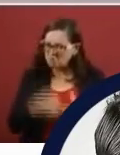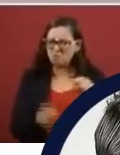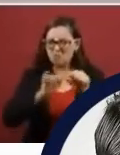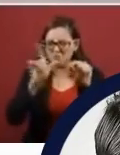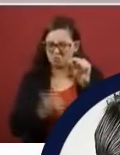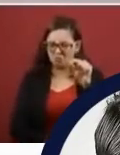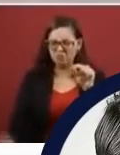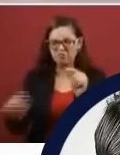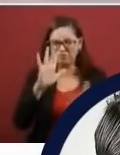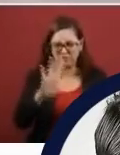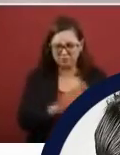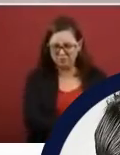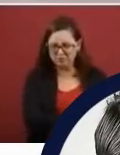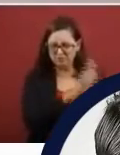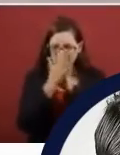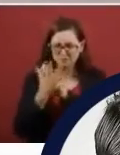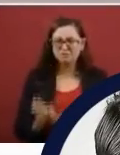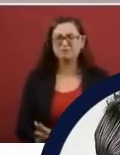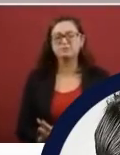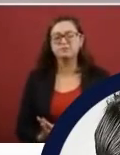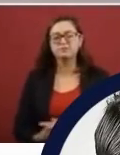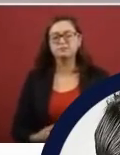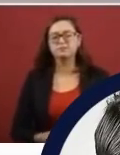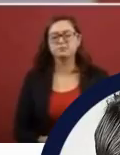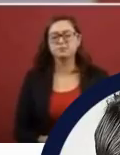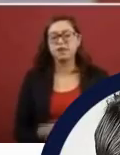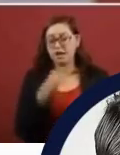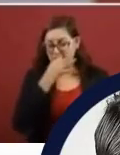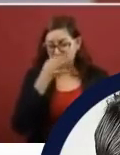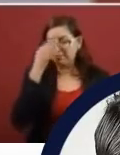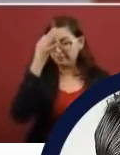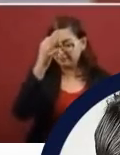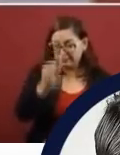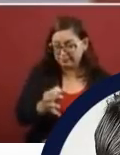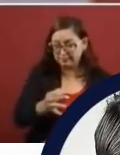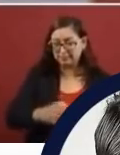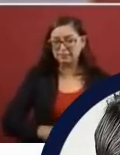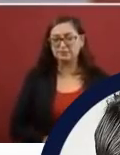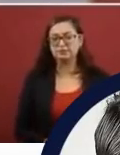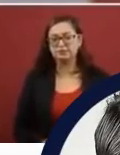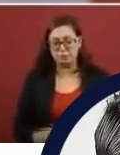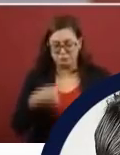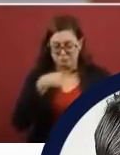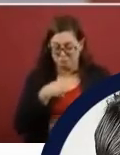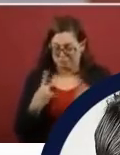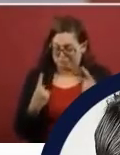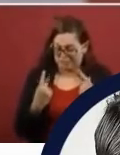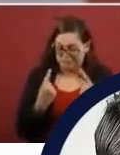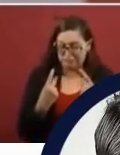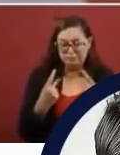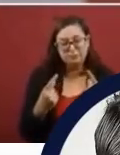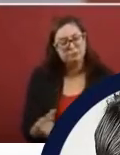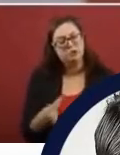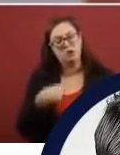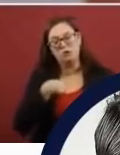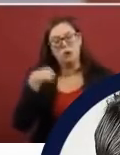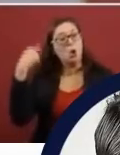que la gente hoy por hoy pueda entender por qué las cosas son como son y no de otra manera. Y en vez de estar leyendo las